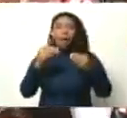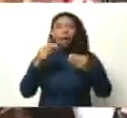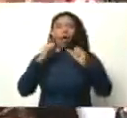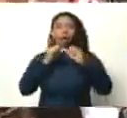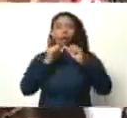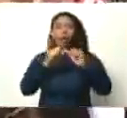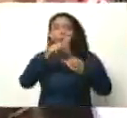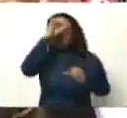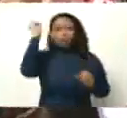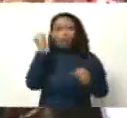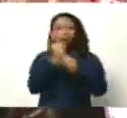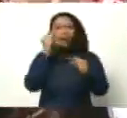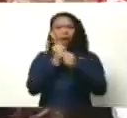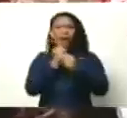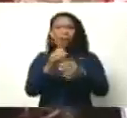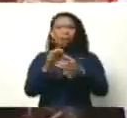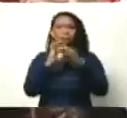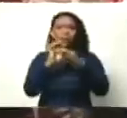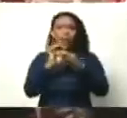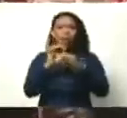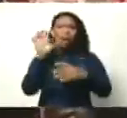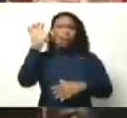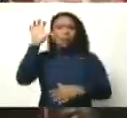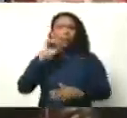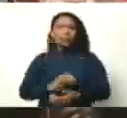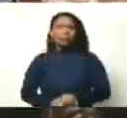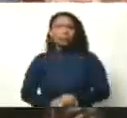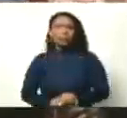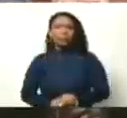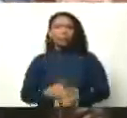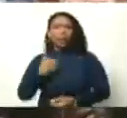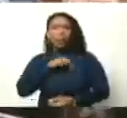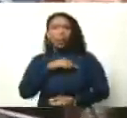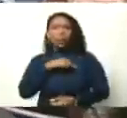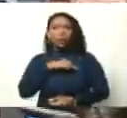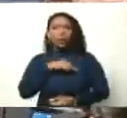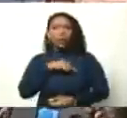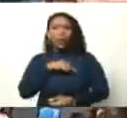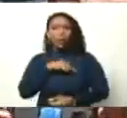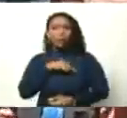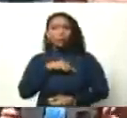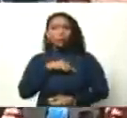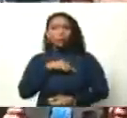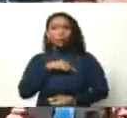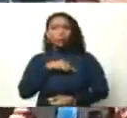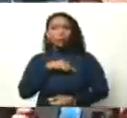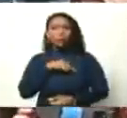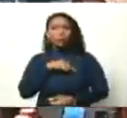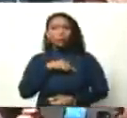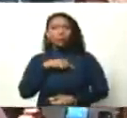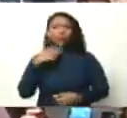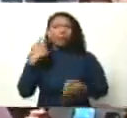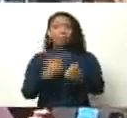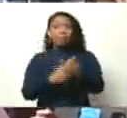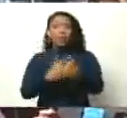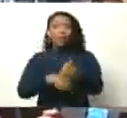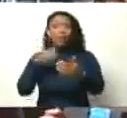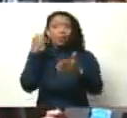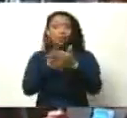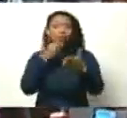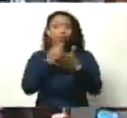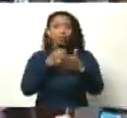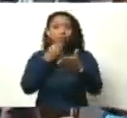sigamos trabajando unidos por nuestra patria. Por nuestra parte, manifestamos nuestra hermandad y lucha